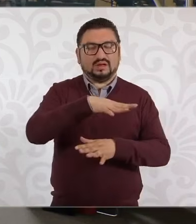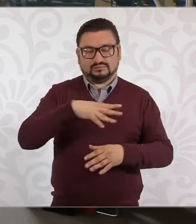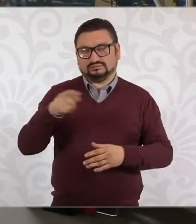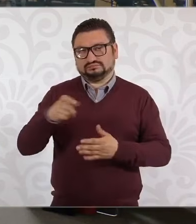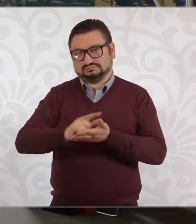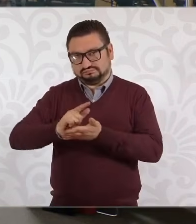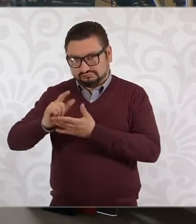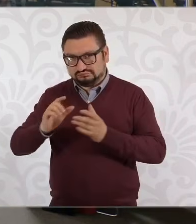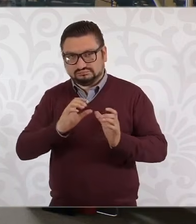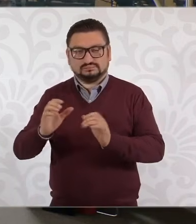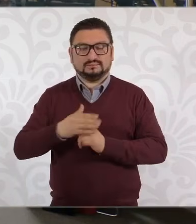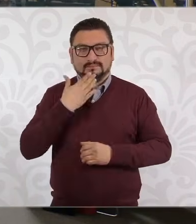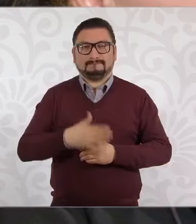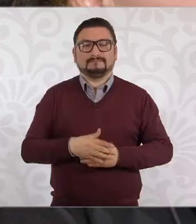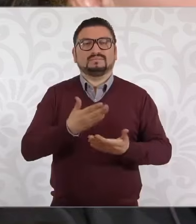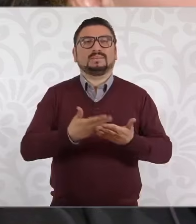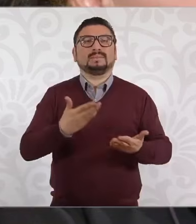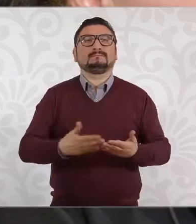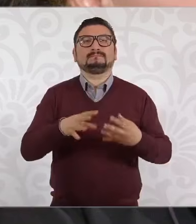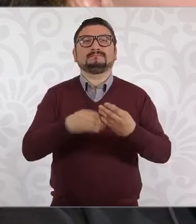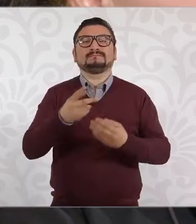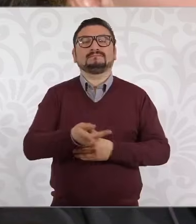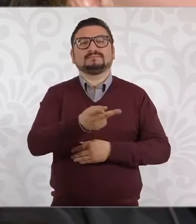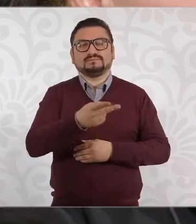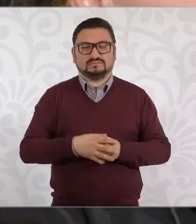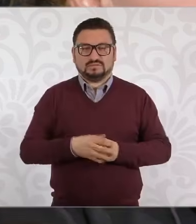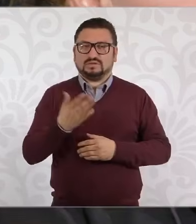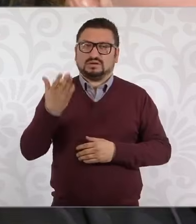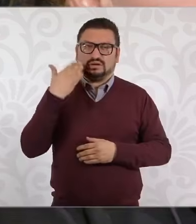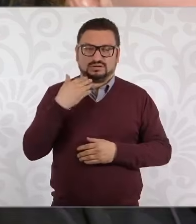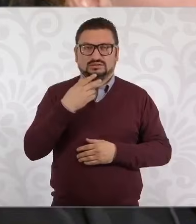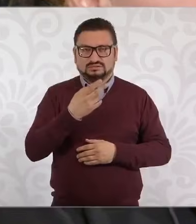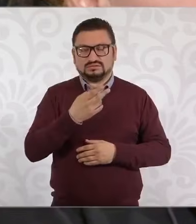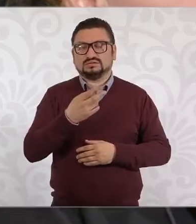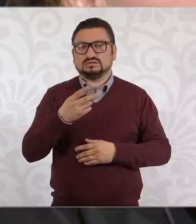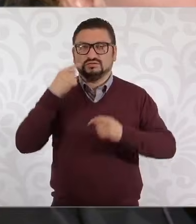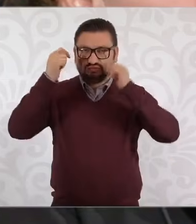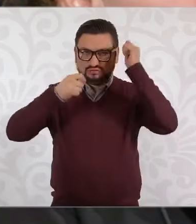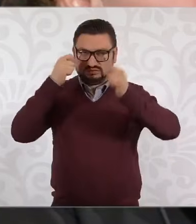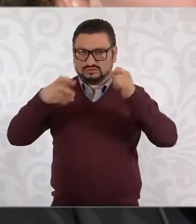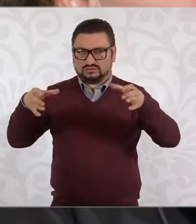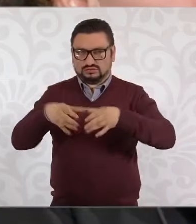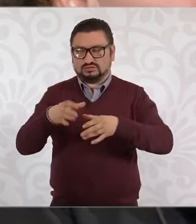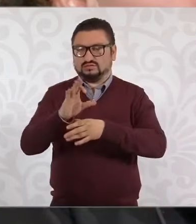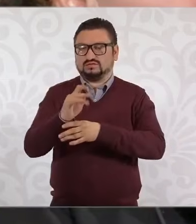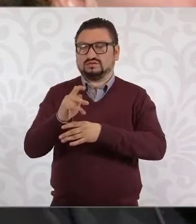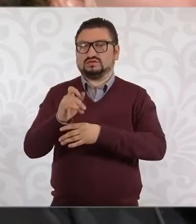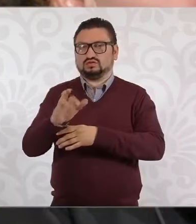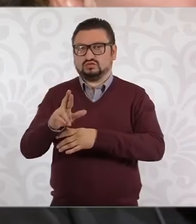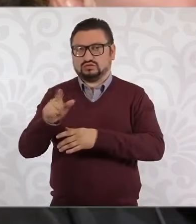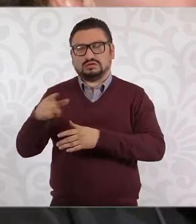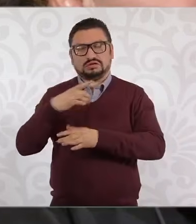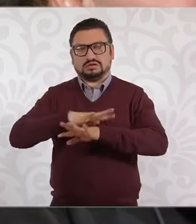Ahora, el complemento de la pregunta es lo que anunció precisamente de turismo comunitario, donde Fonatur ya no va a